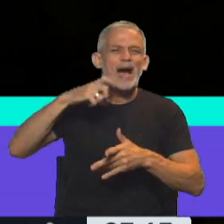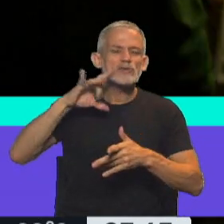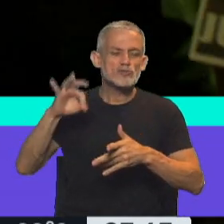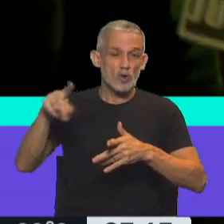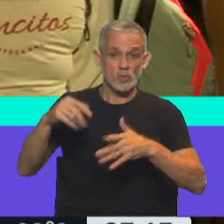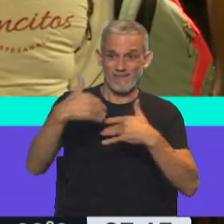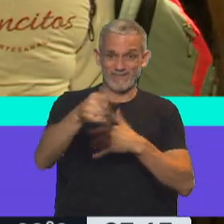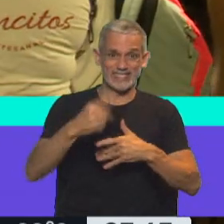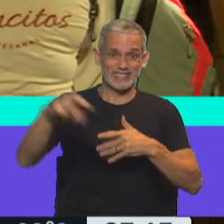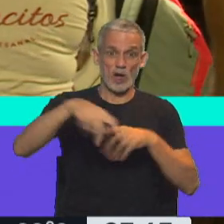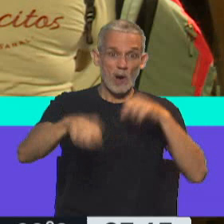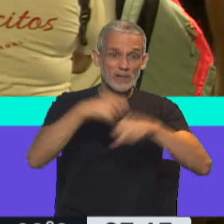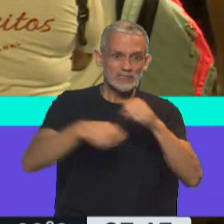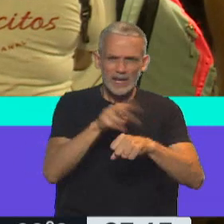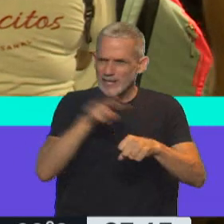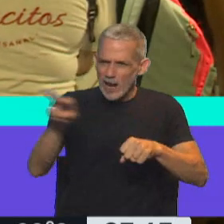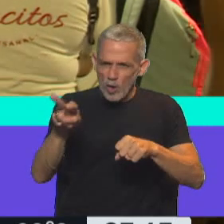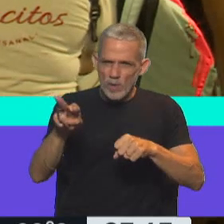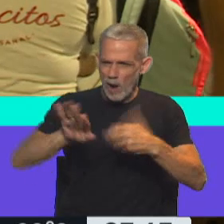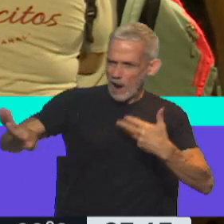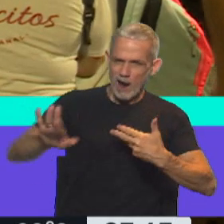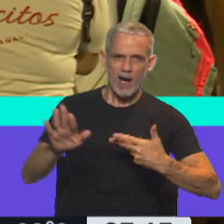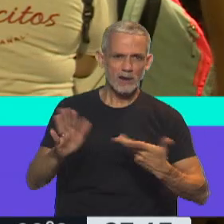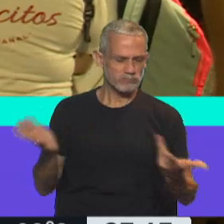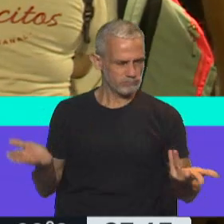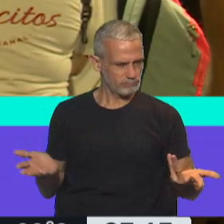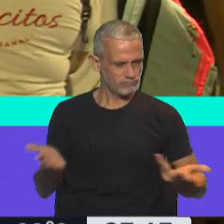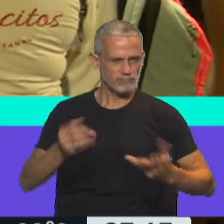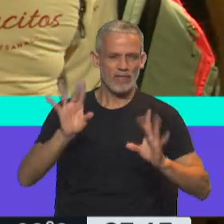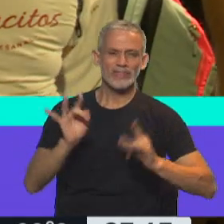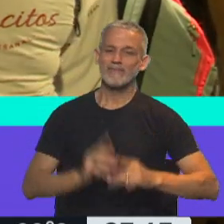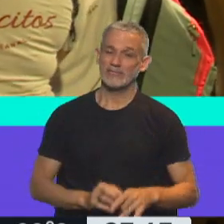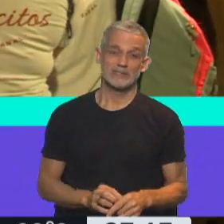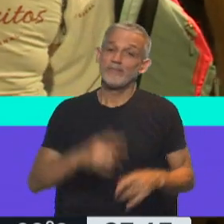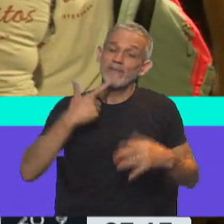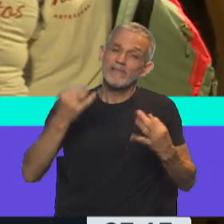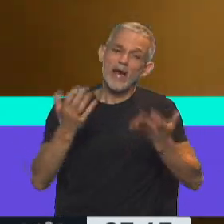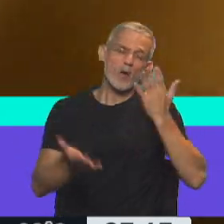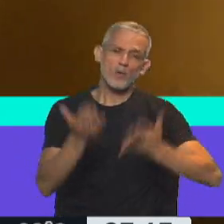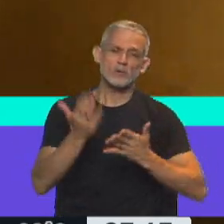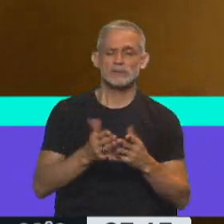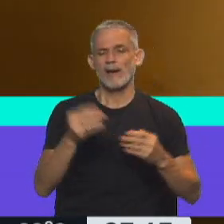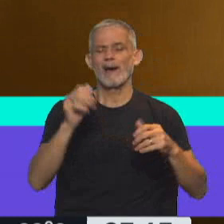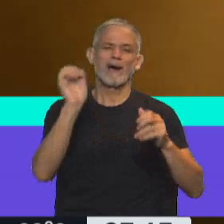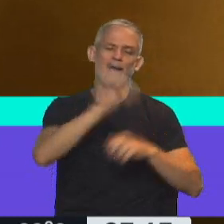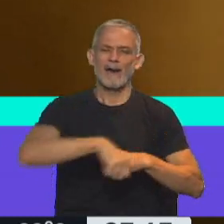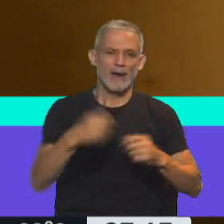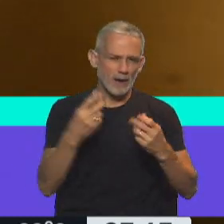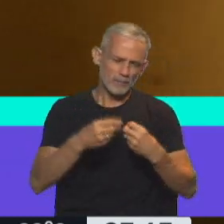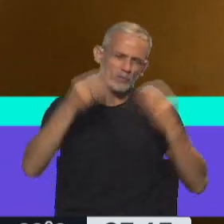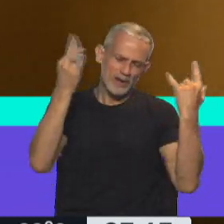gracias a un vecino que andaba en la bici y lo vio, yo todavía no la estoy contando. Que de verdad se haga justicia, ¿no? Que quede en el olvido como muchas cosas pasaron